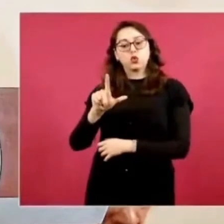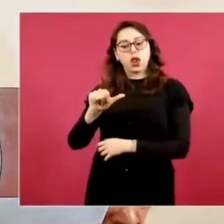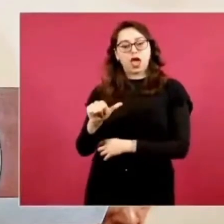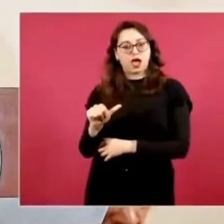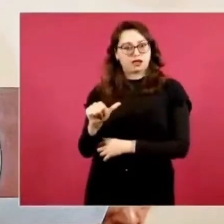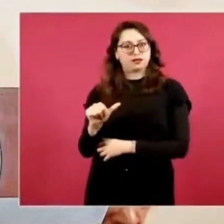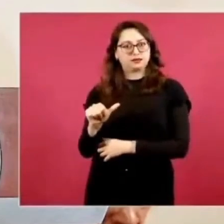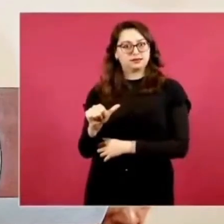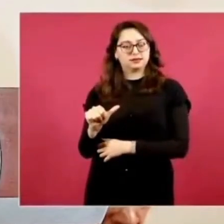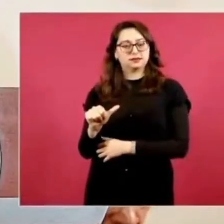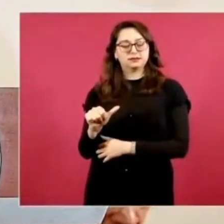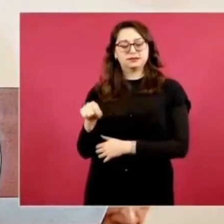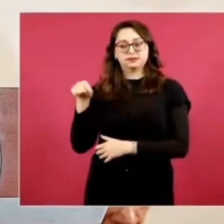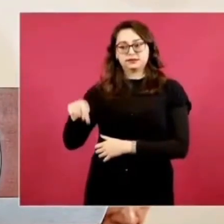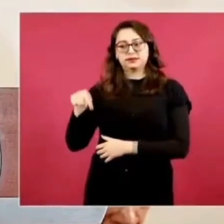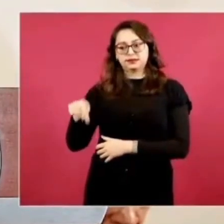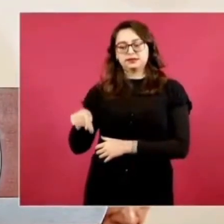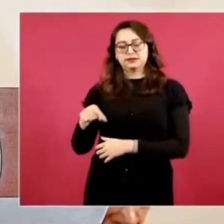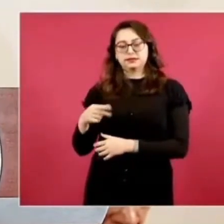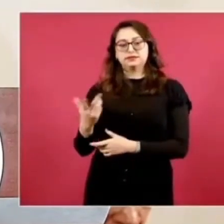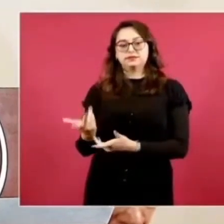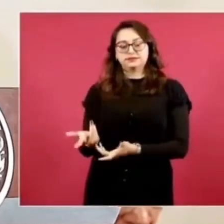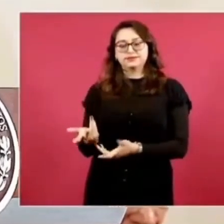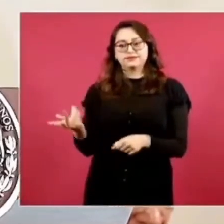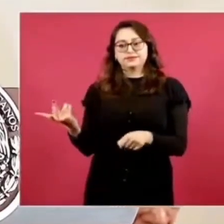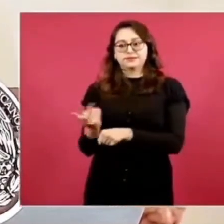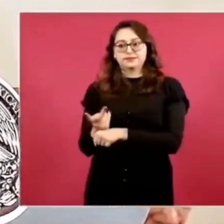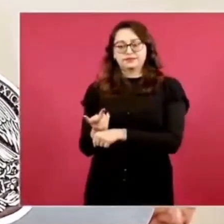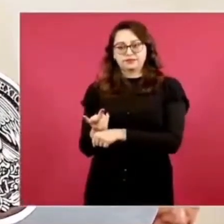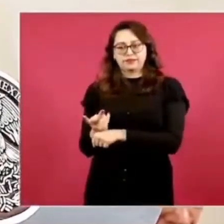Porque, ¿qué sucede? Como son plantas